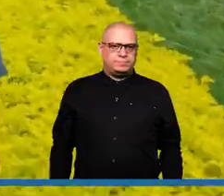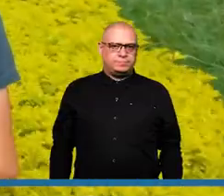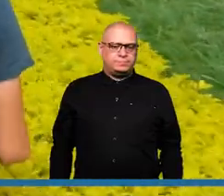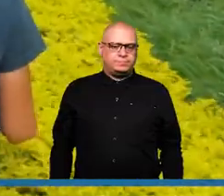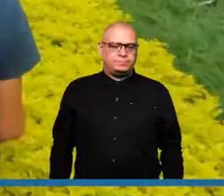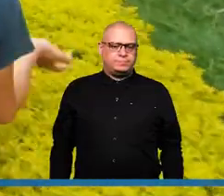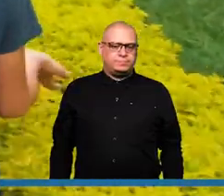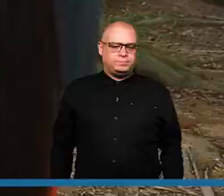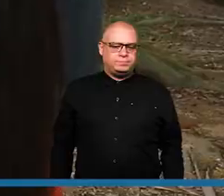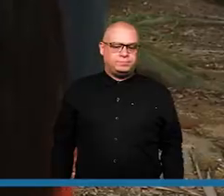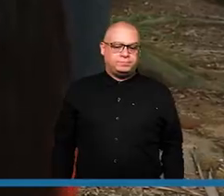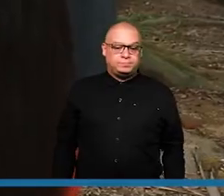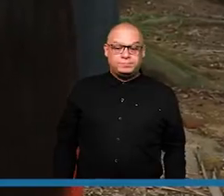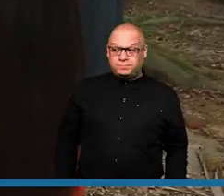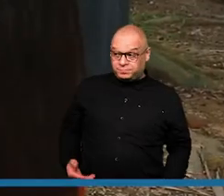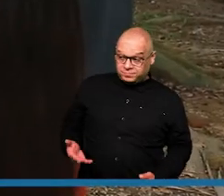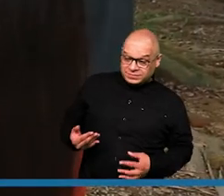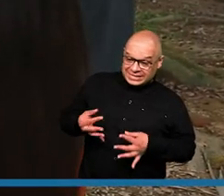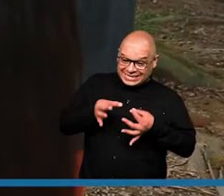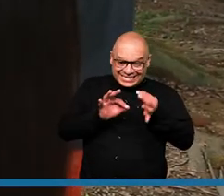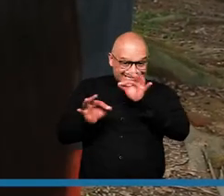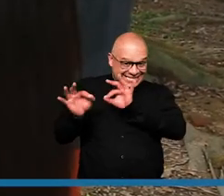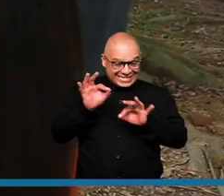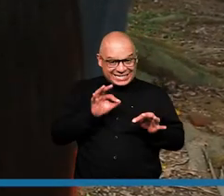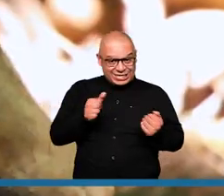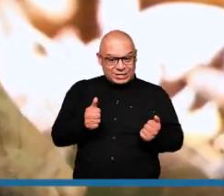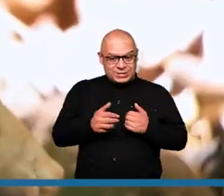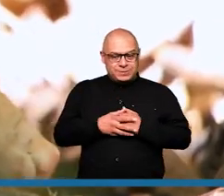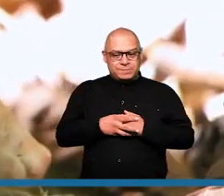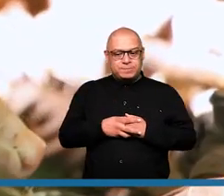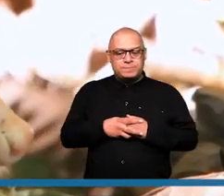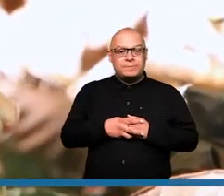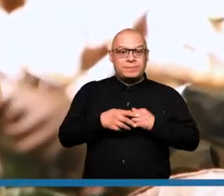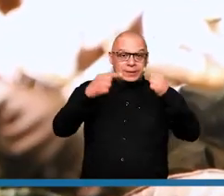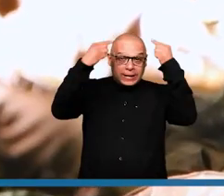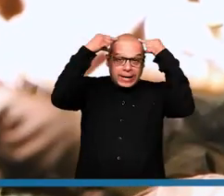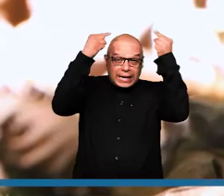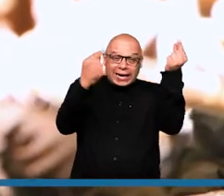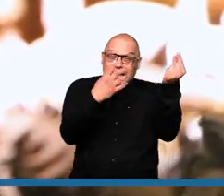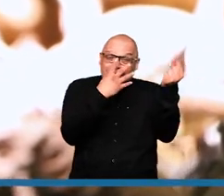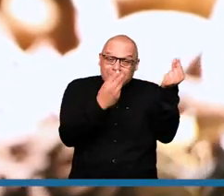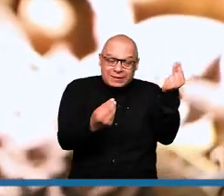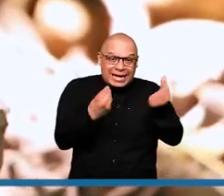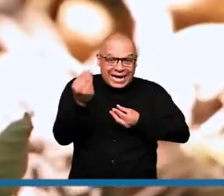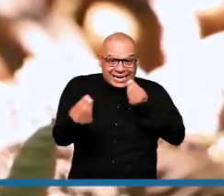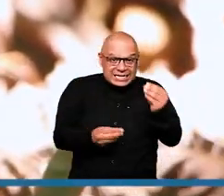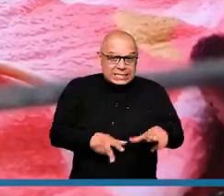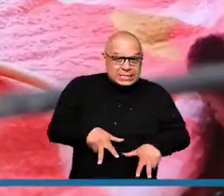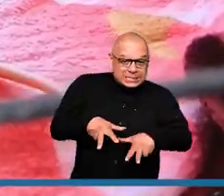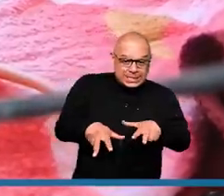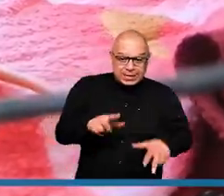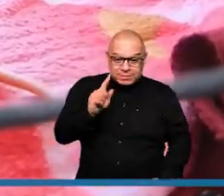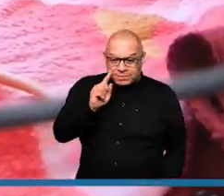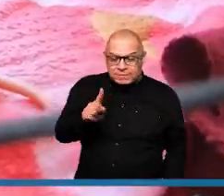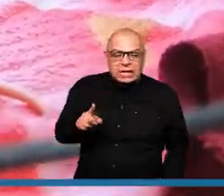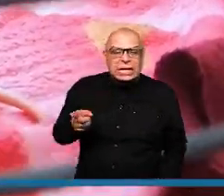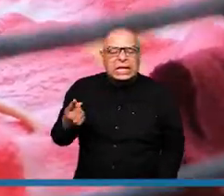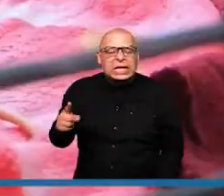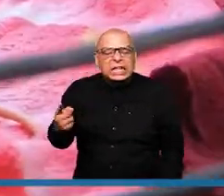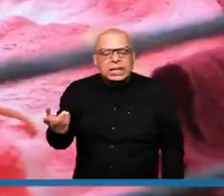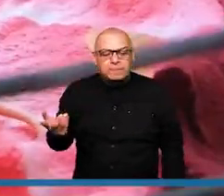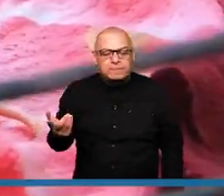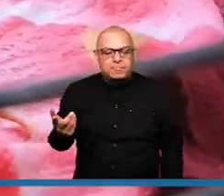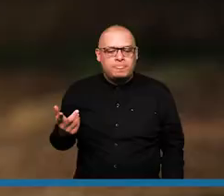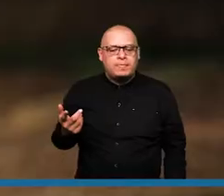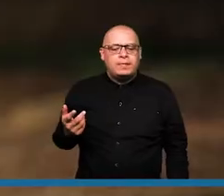¿Están preparados a plegar hoy? Sí. Vamos a hacer una zarigüeya, ¿la conocen? Sí. Sí, ¿qué saben de ella?